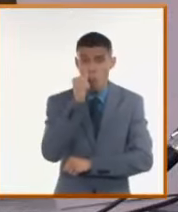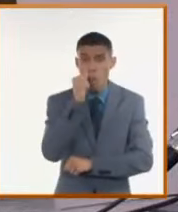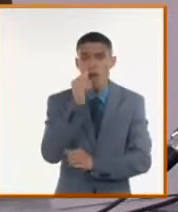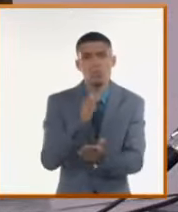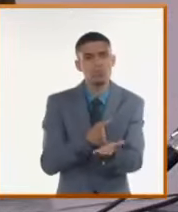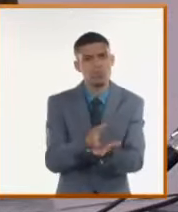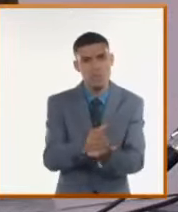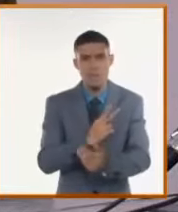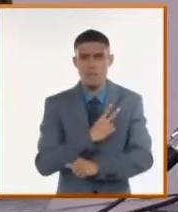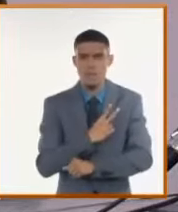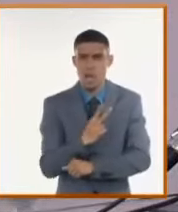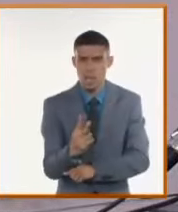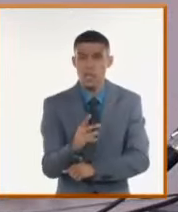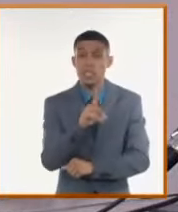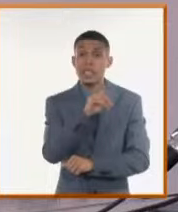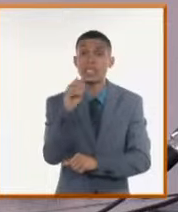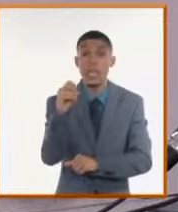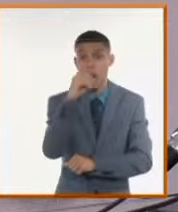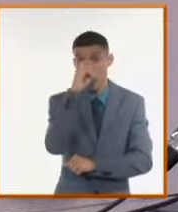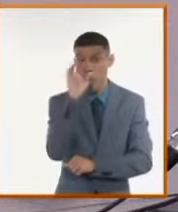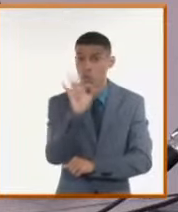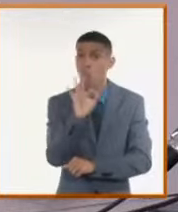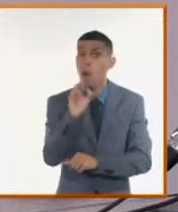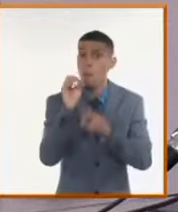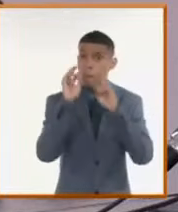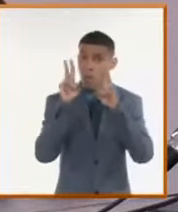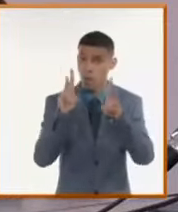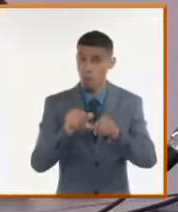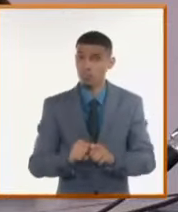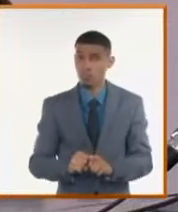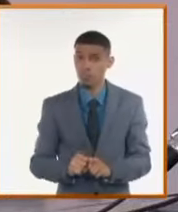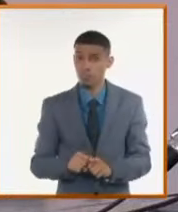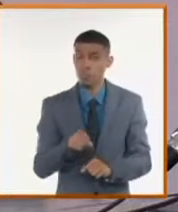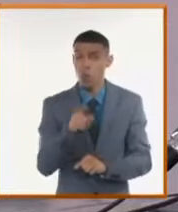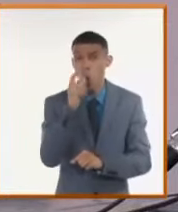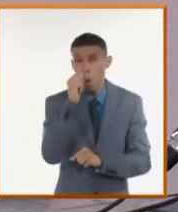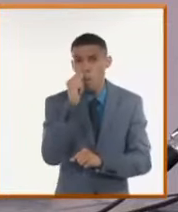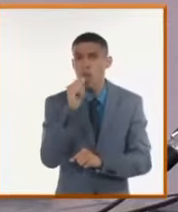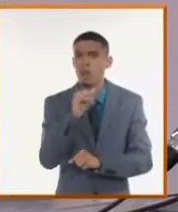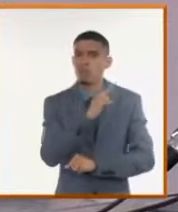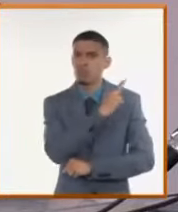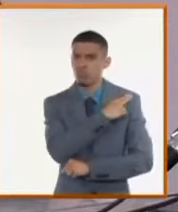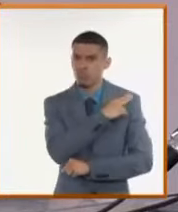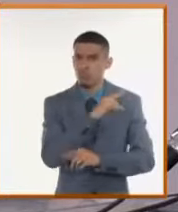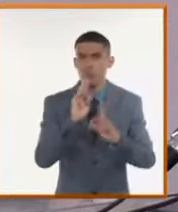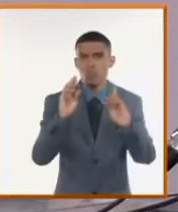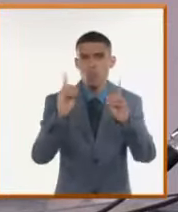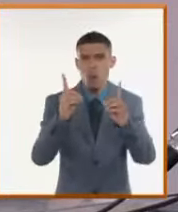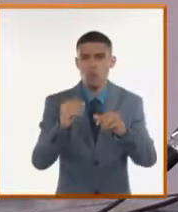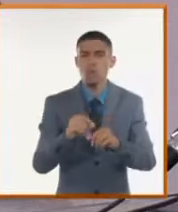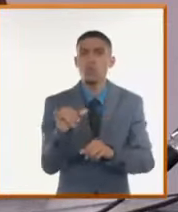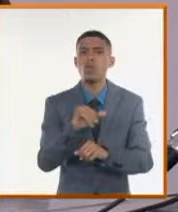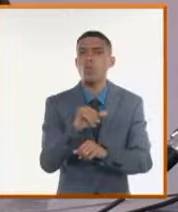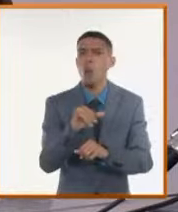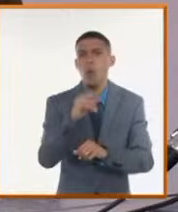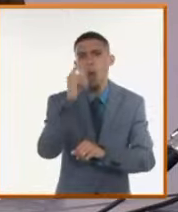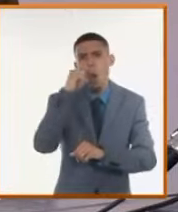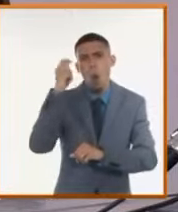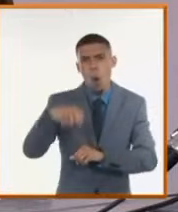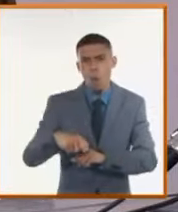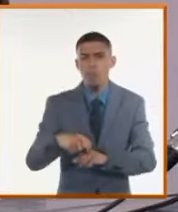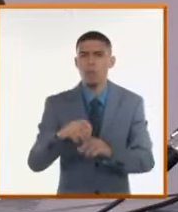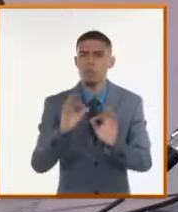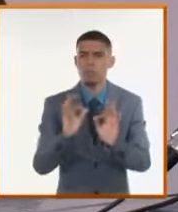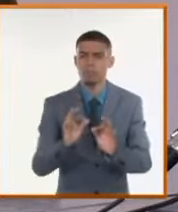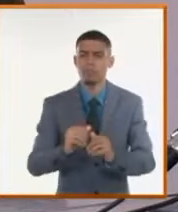siempre hasta los 100 años se ha mantenido herguido un recio dirigente político y un caballero andante como El